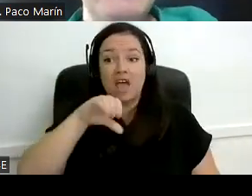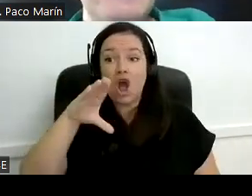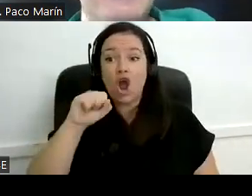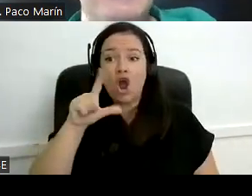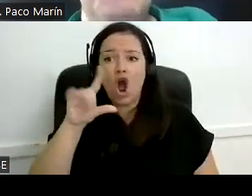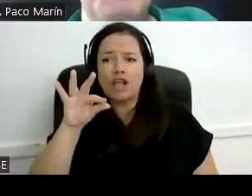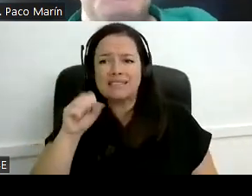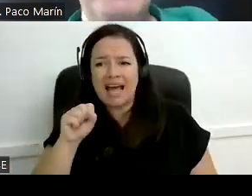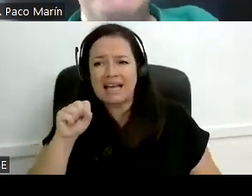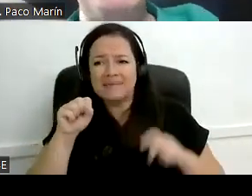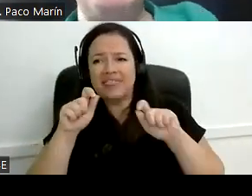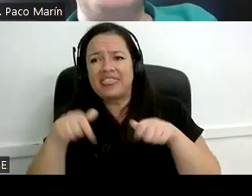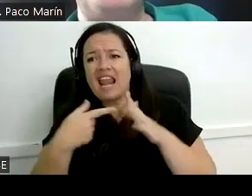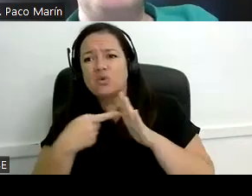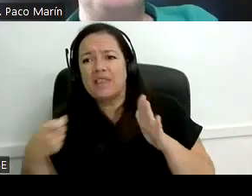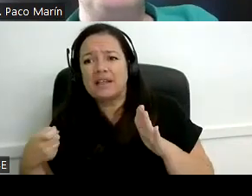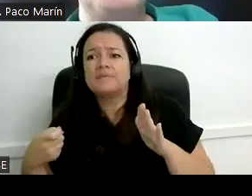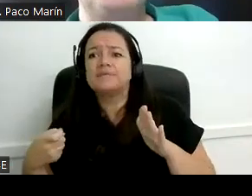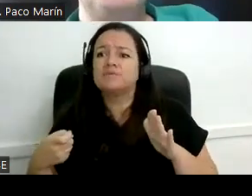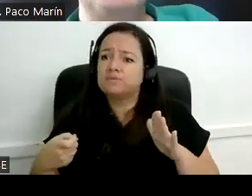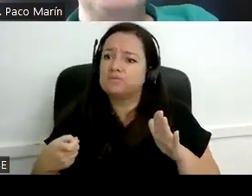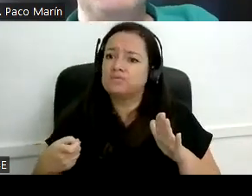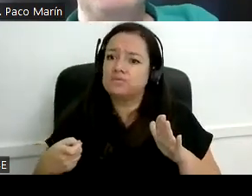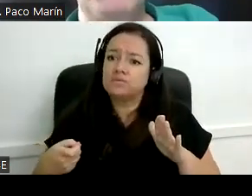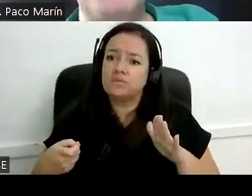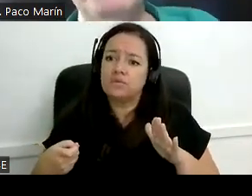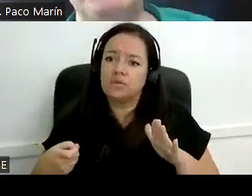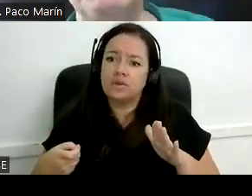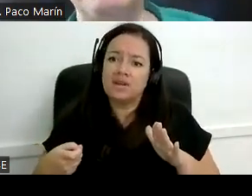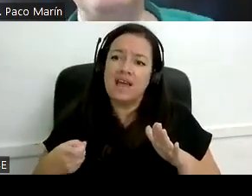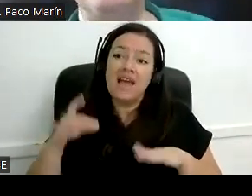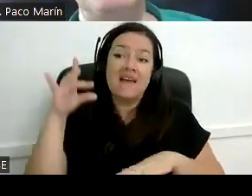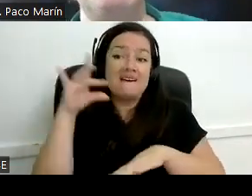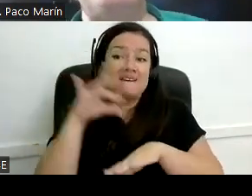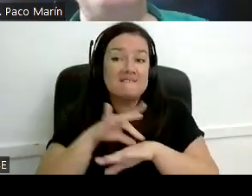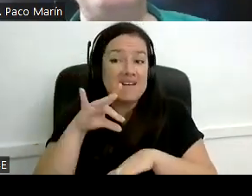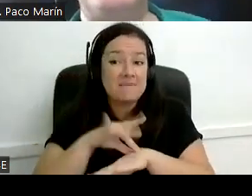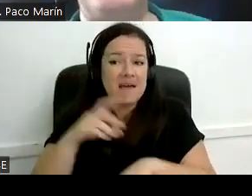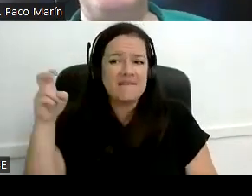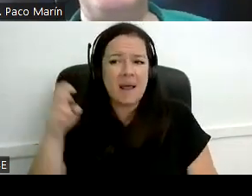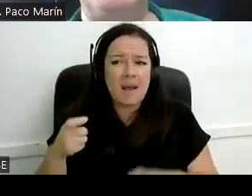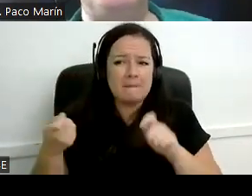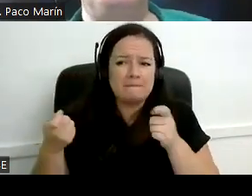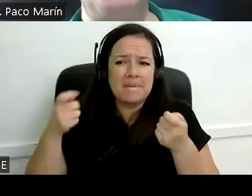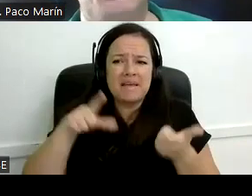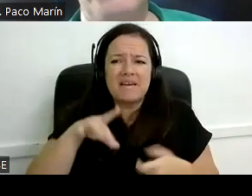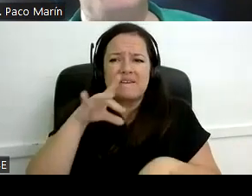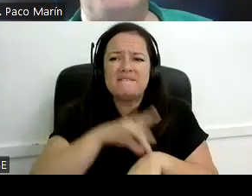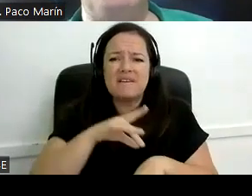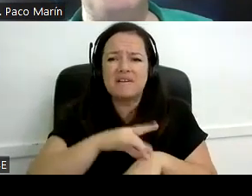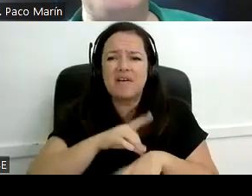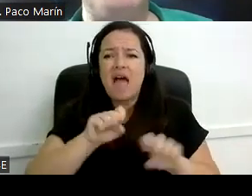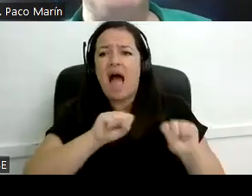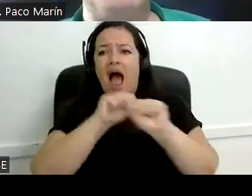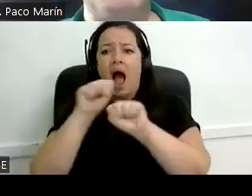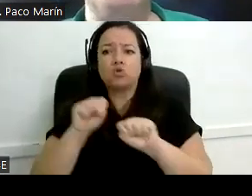desnaturalizado. En realidad lo que se produjo son una serie de enfermedades muy parecidas a las enfermedades autoinmunes. Lo que